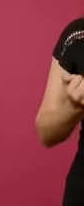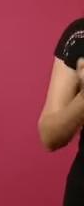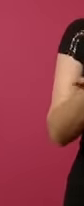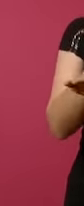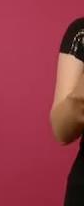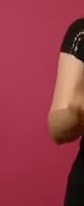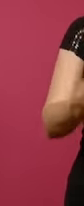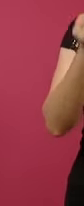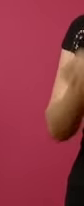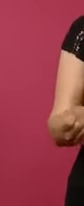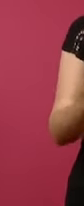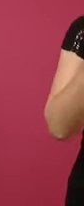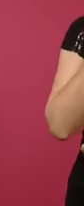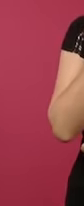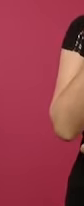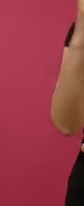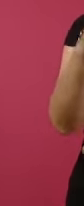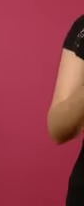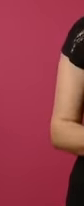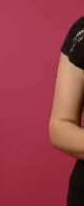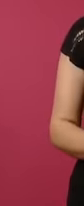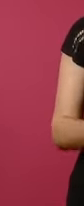de rectitud y de honestidad.